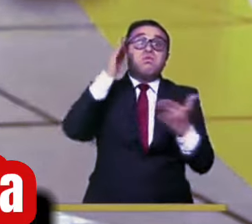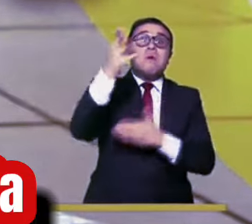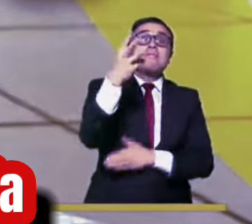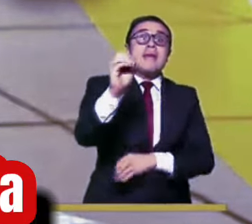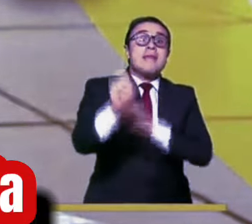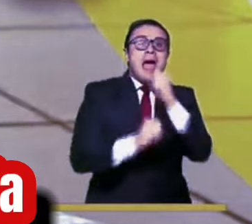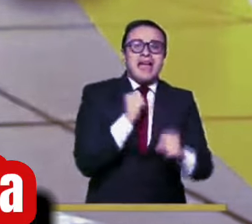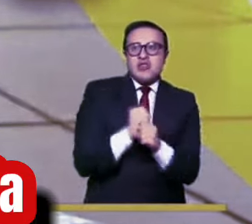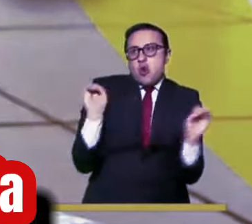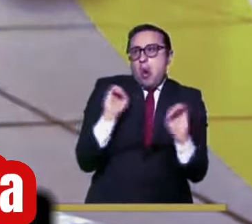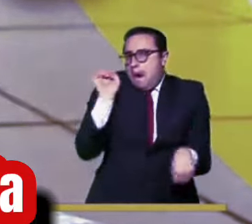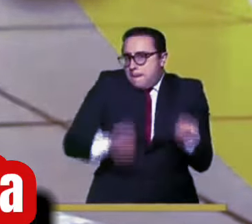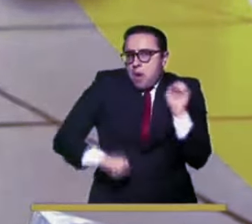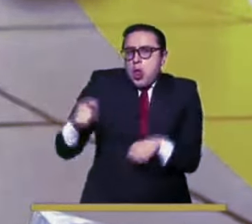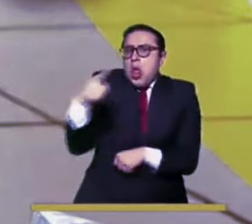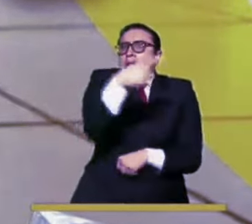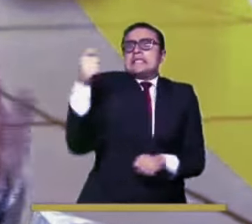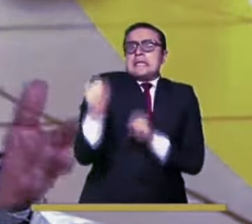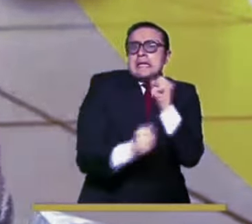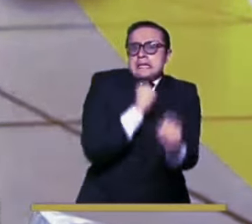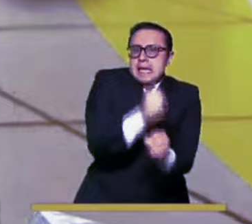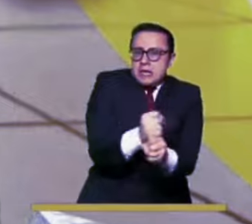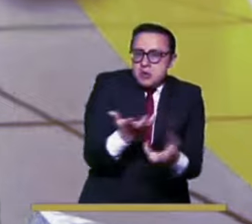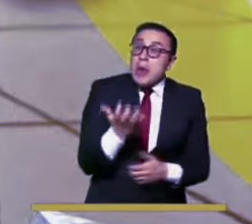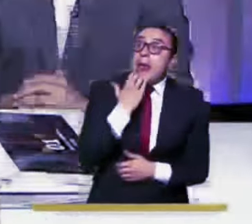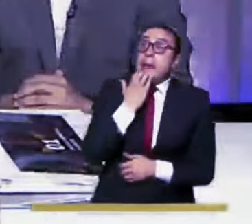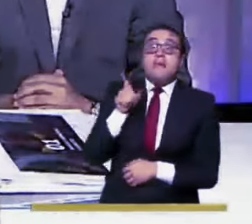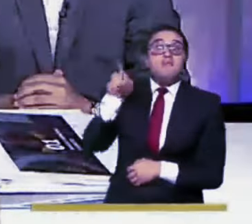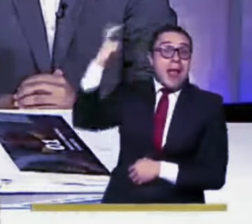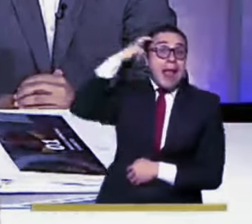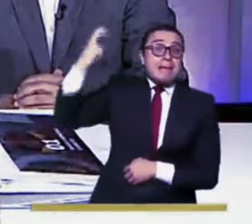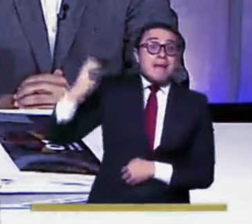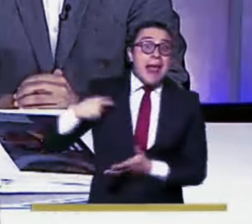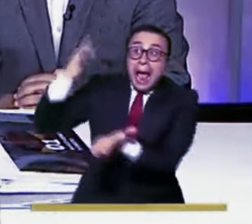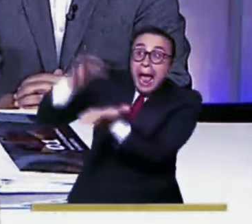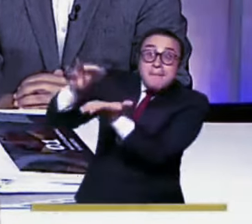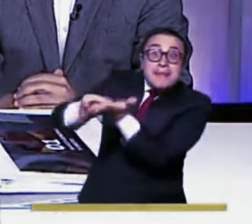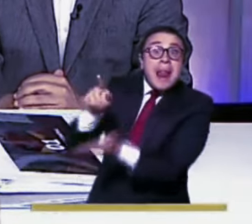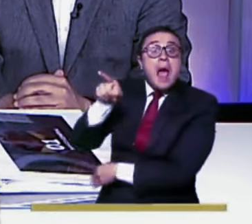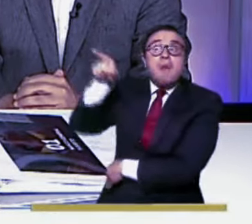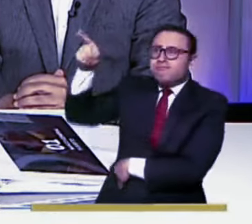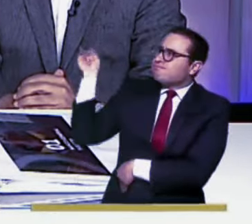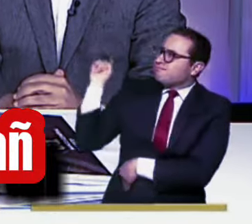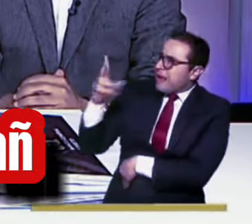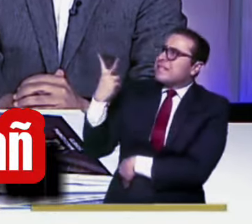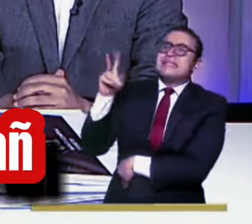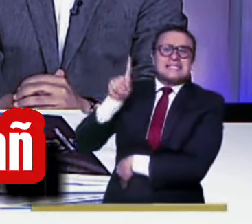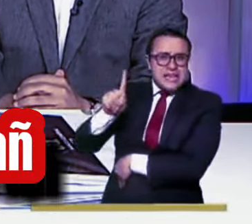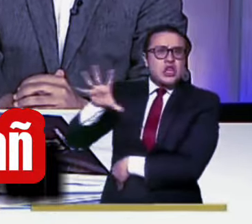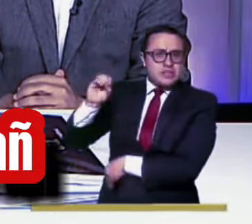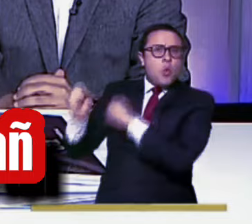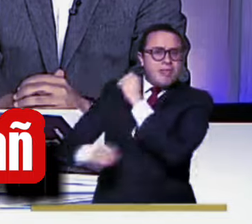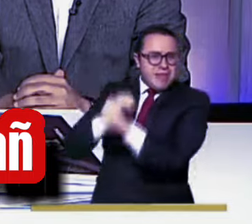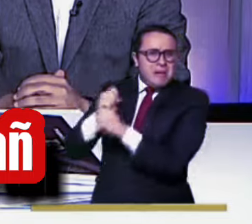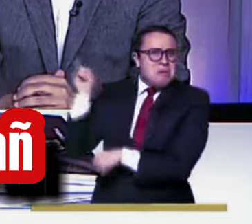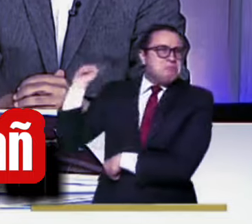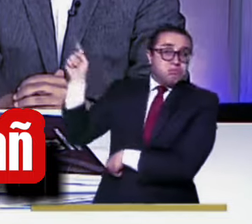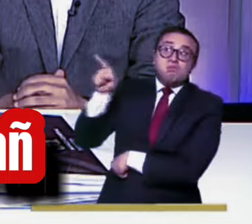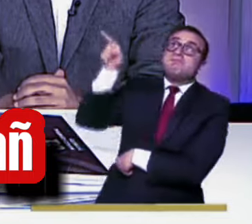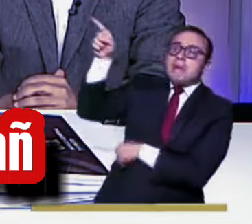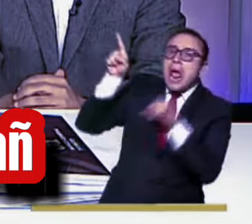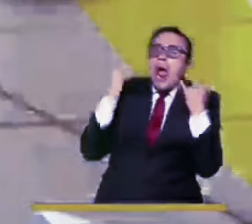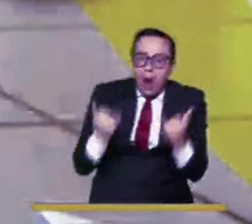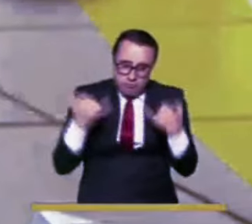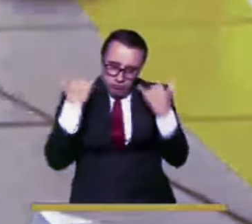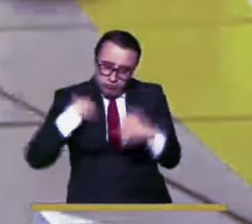siglo, porque las líneas de metro duran hasta la de Londres, tiene 150 años. Pero aquí evaluamos los primeros